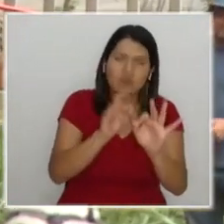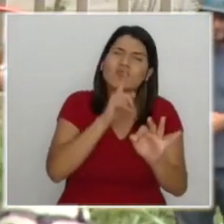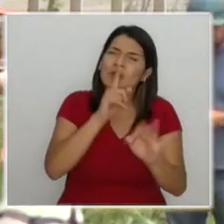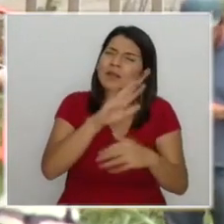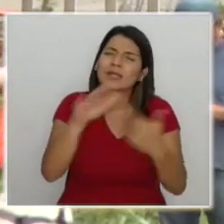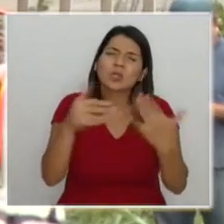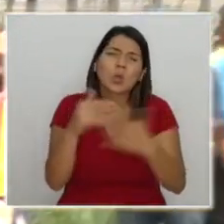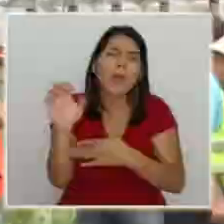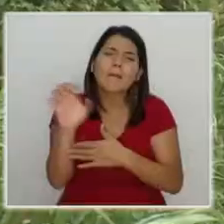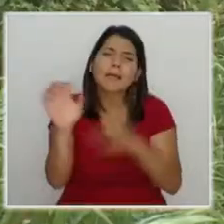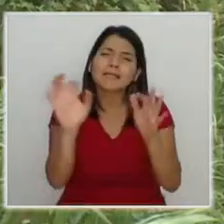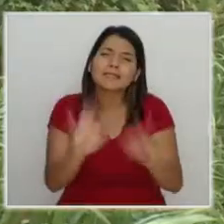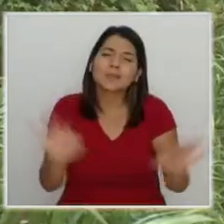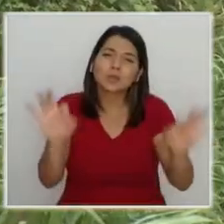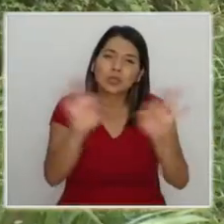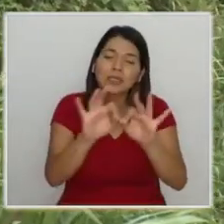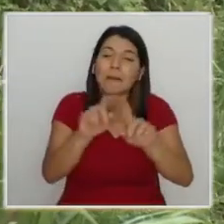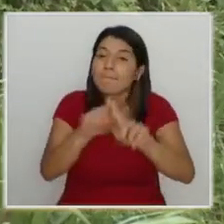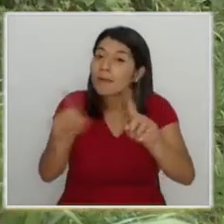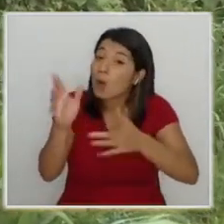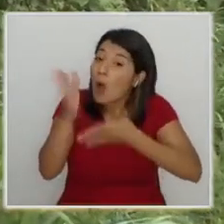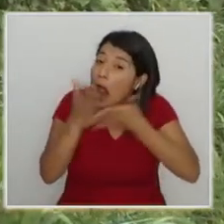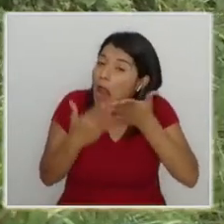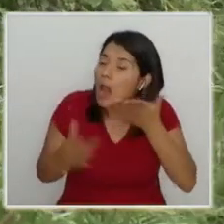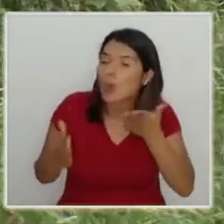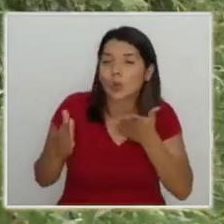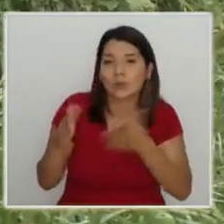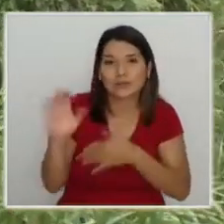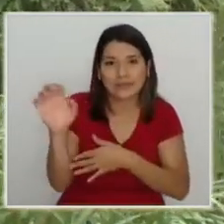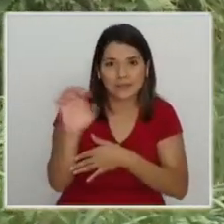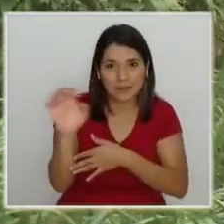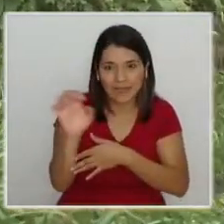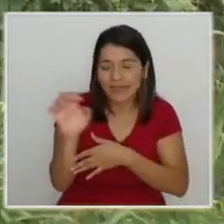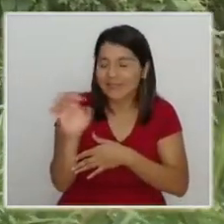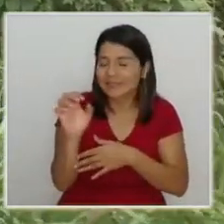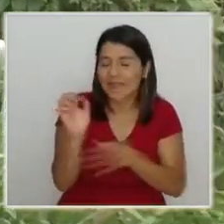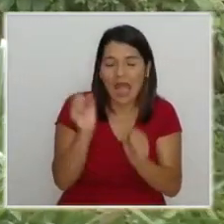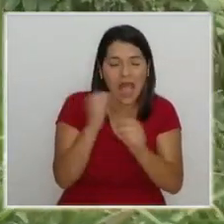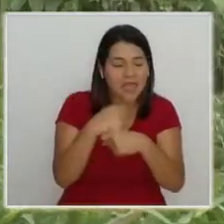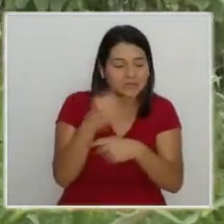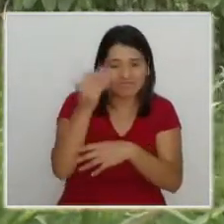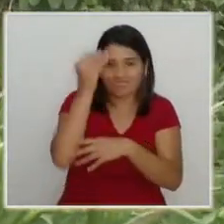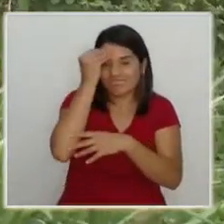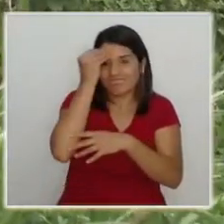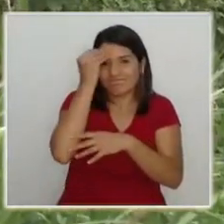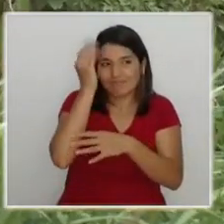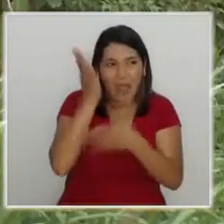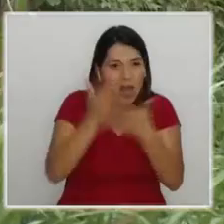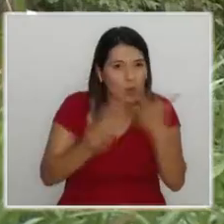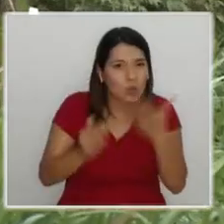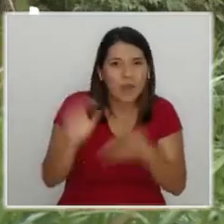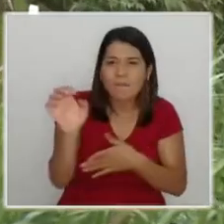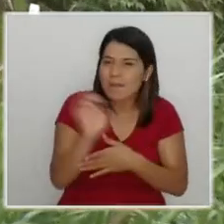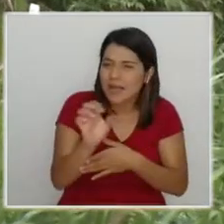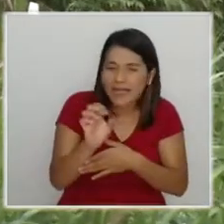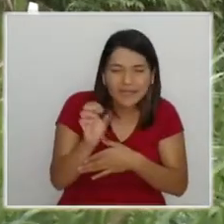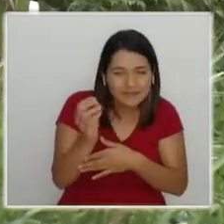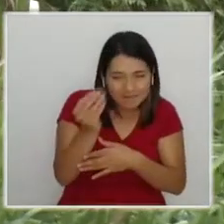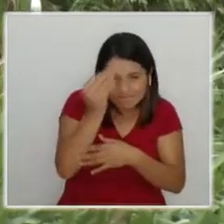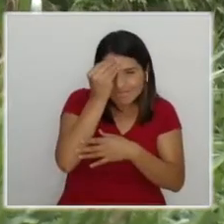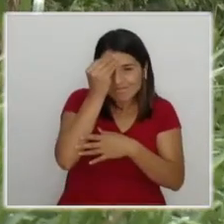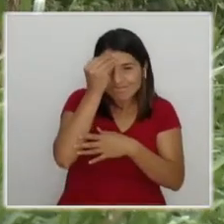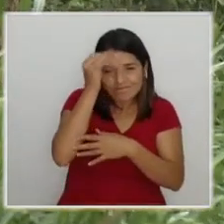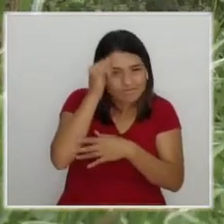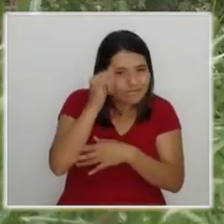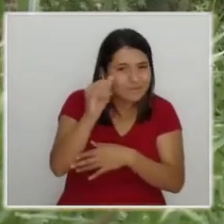que definitivamente te marcan, hay unas que definitivamente quedan en la mente para siempre y no se